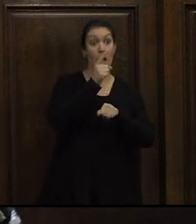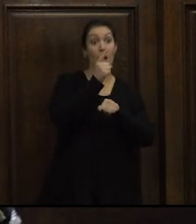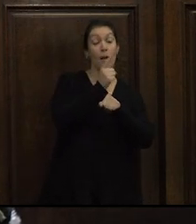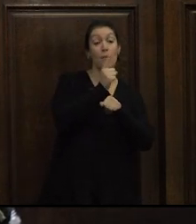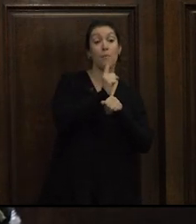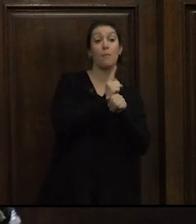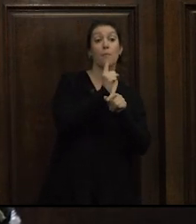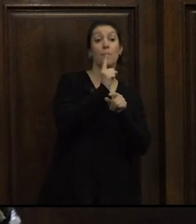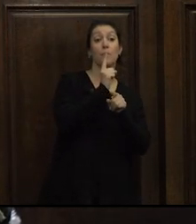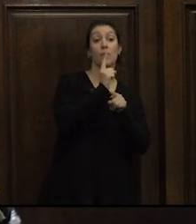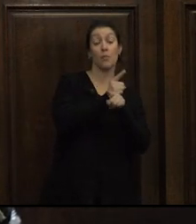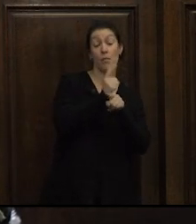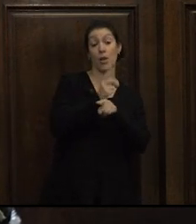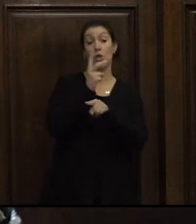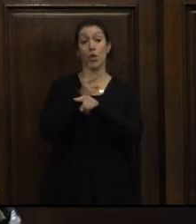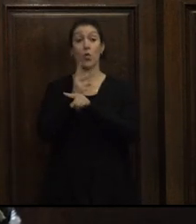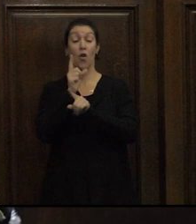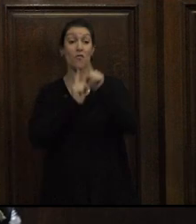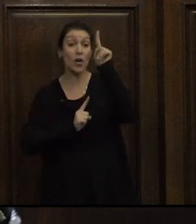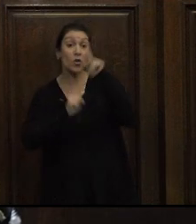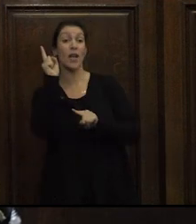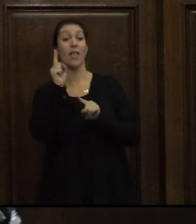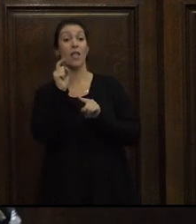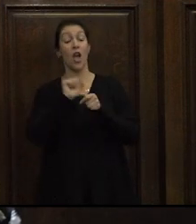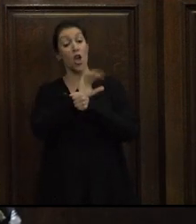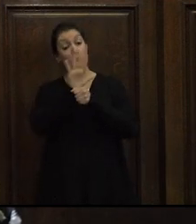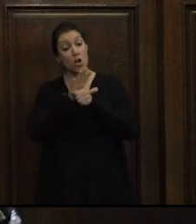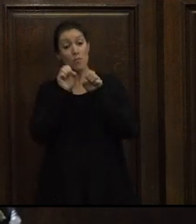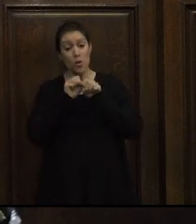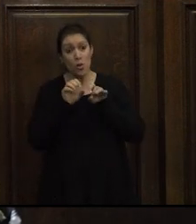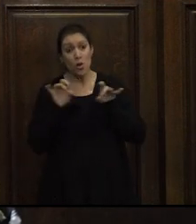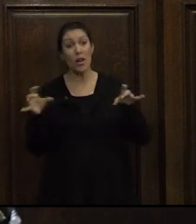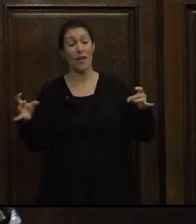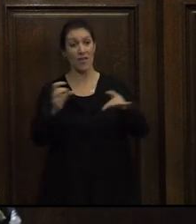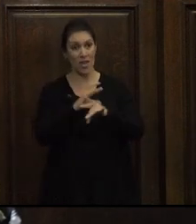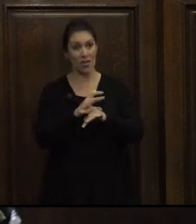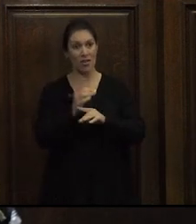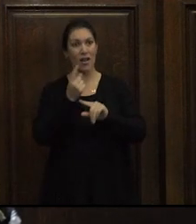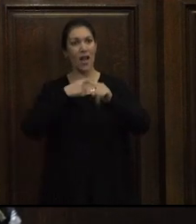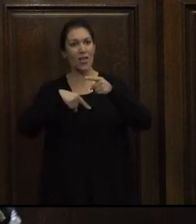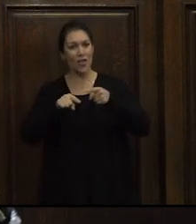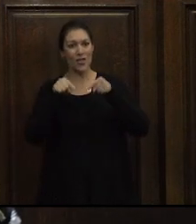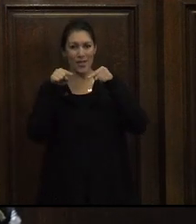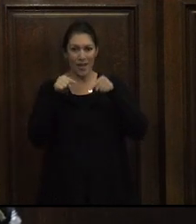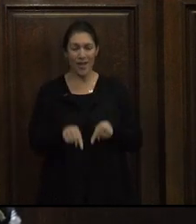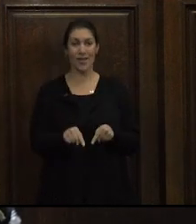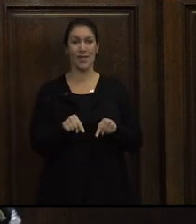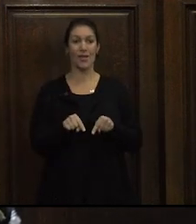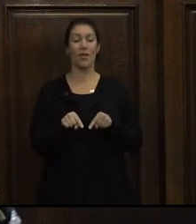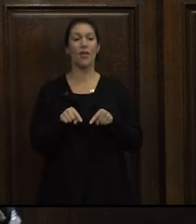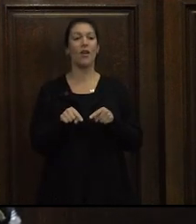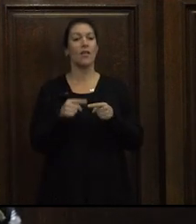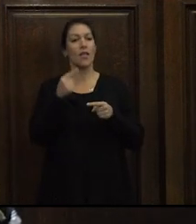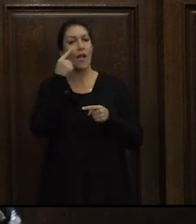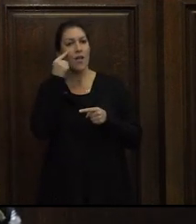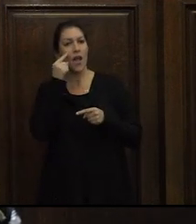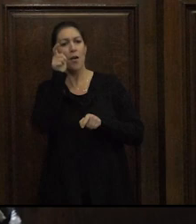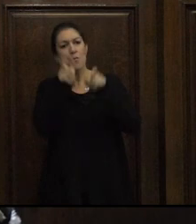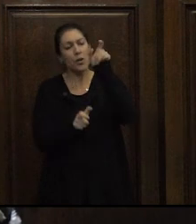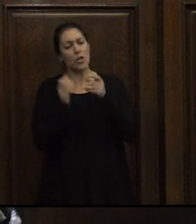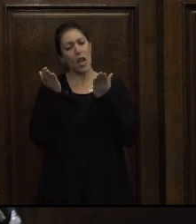primero y segundo de facultad estaban en pandemia, por lo tanto, virtuales. Y hay todo un ejercicio del